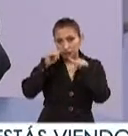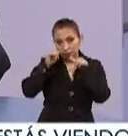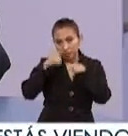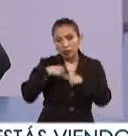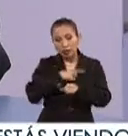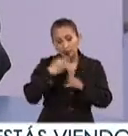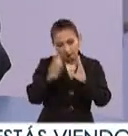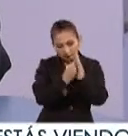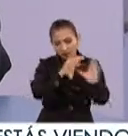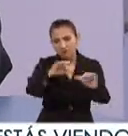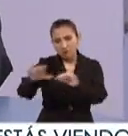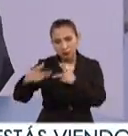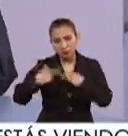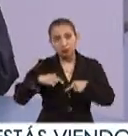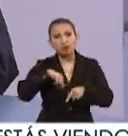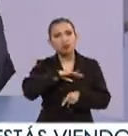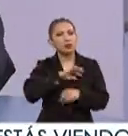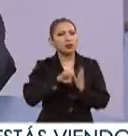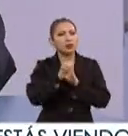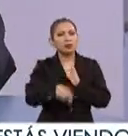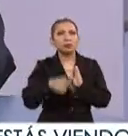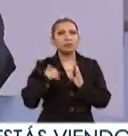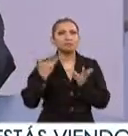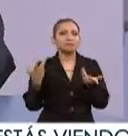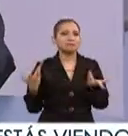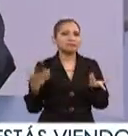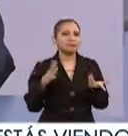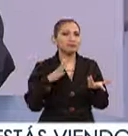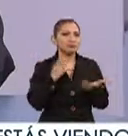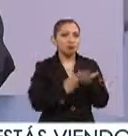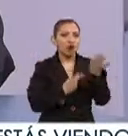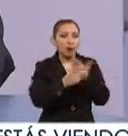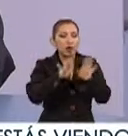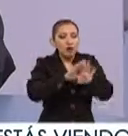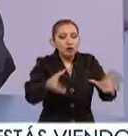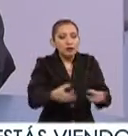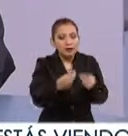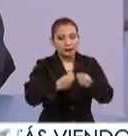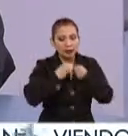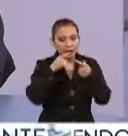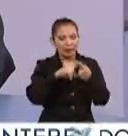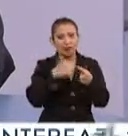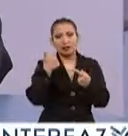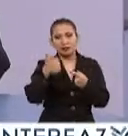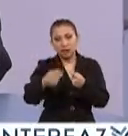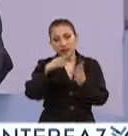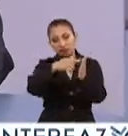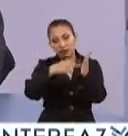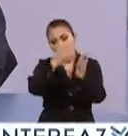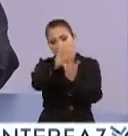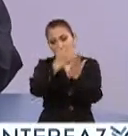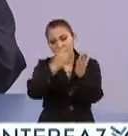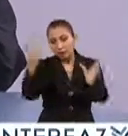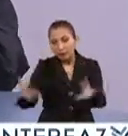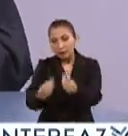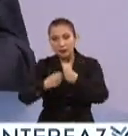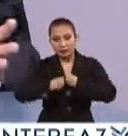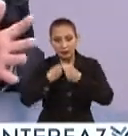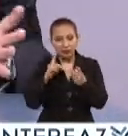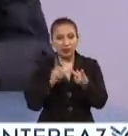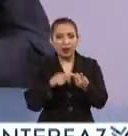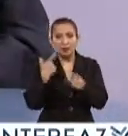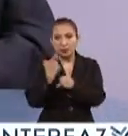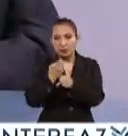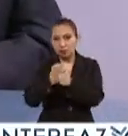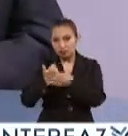que seguir capacitando a la gente. Nosotros, por ejemplo, tenemos programas también de cómo salvar una vida, de 6 acciones para salvar una vida, de